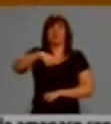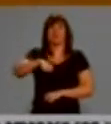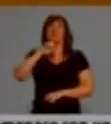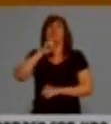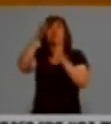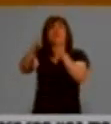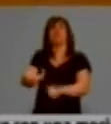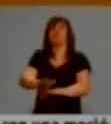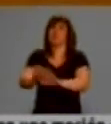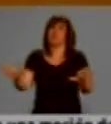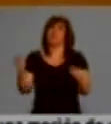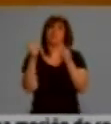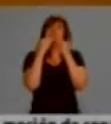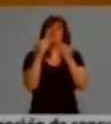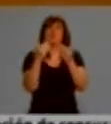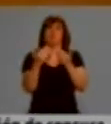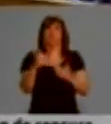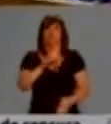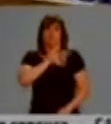muchas gracias, señor presidente.